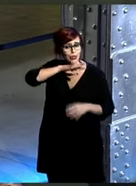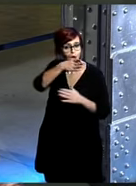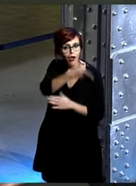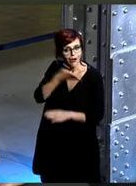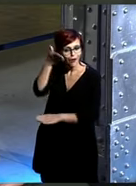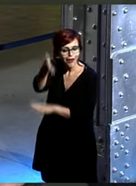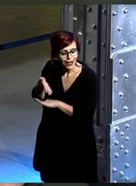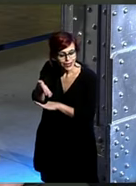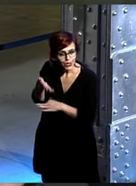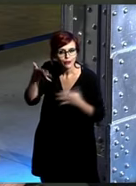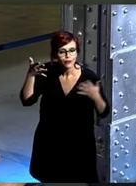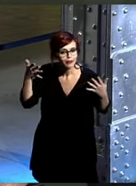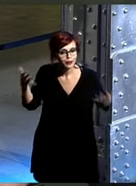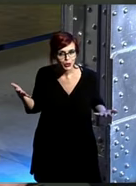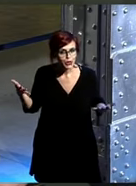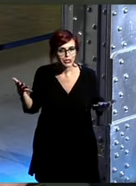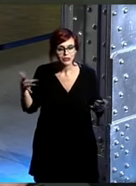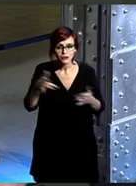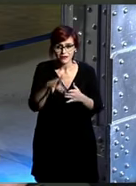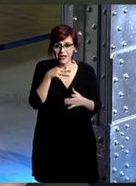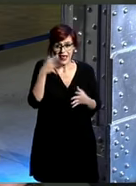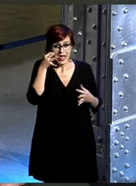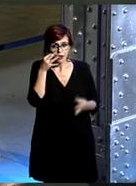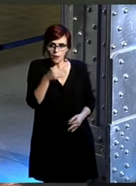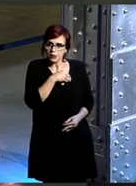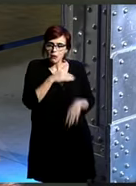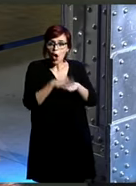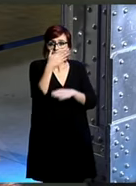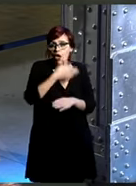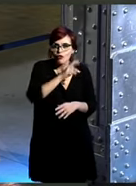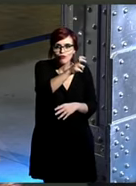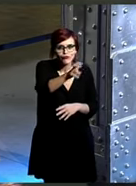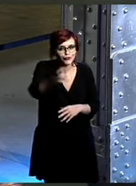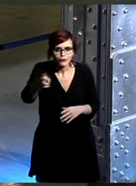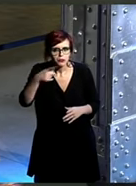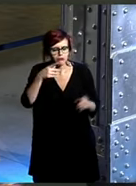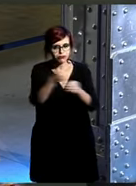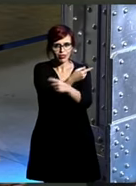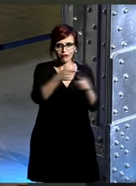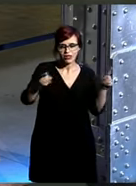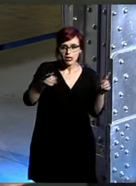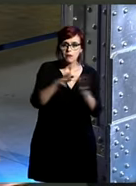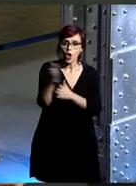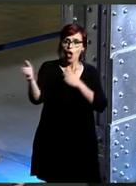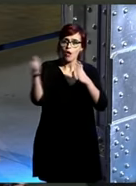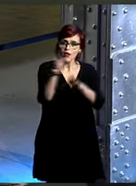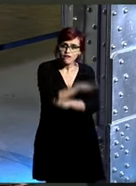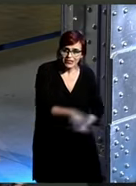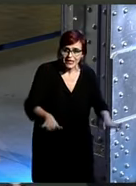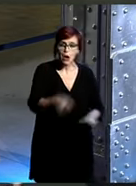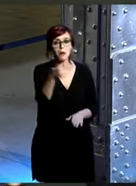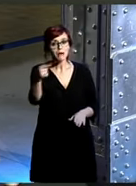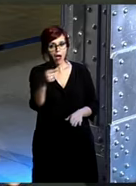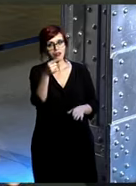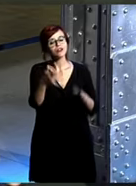colegio, y esto creo que es algo que desgraciadamente no pasa en todos los colegios, pero que sí que pasa muchas veces en infantil, en